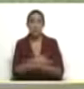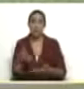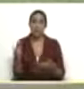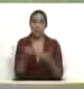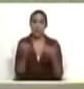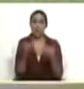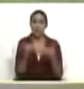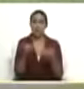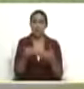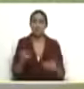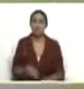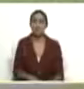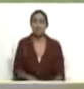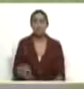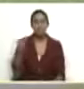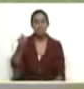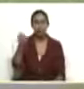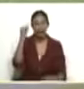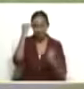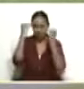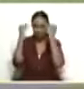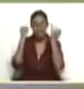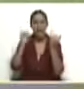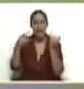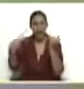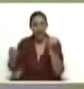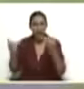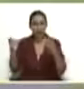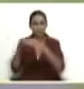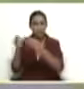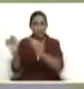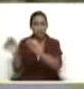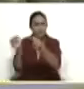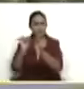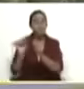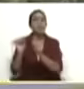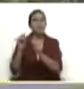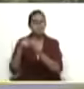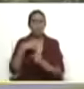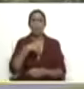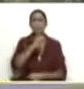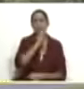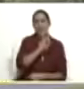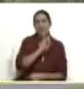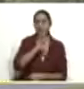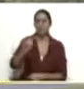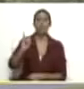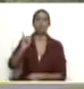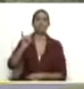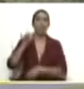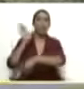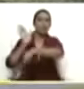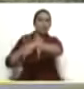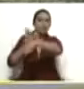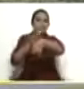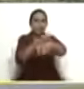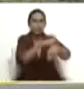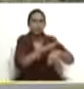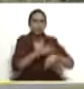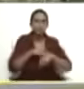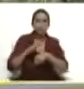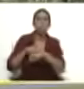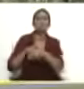Y tienen el plan, así lo denuncio, en los próximos días, de robarse y